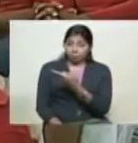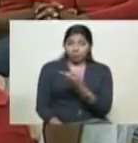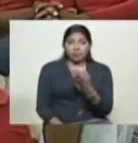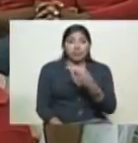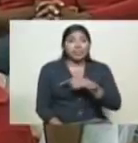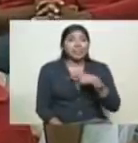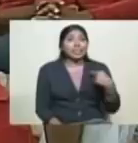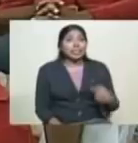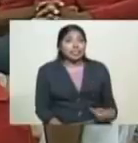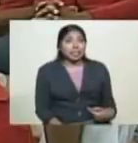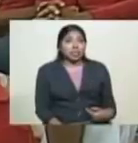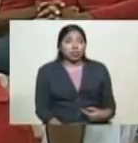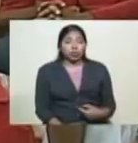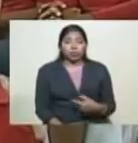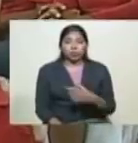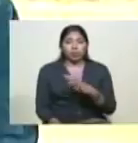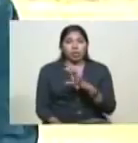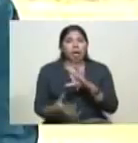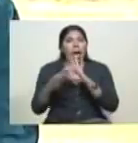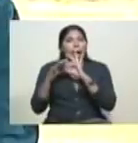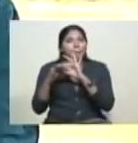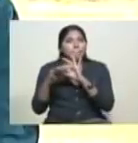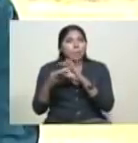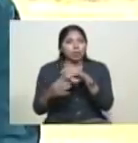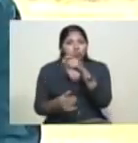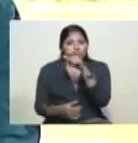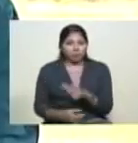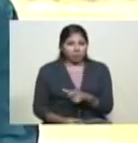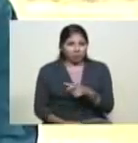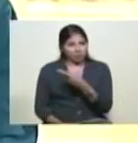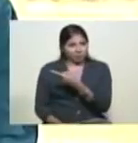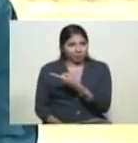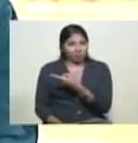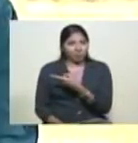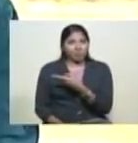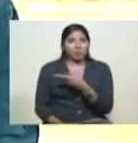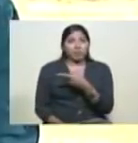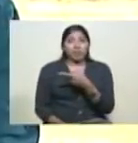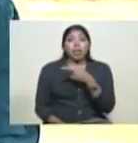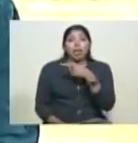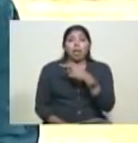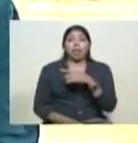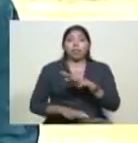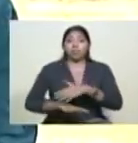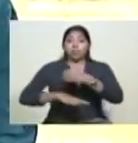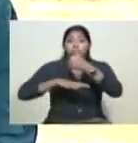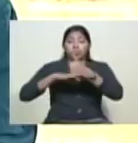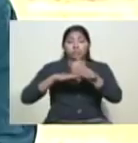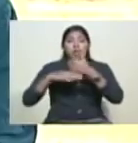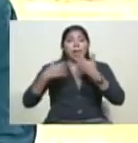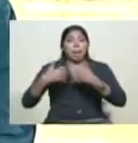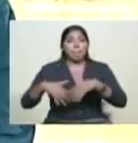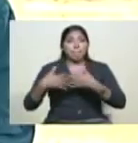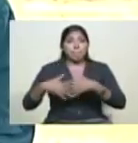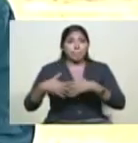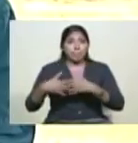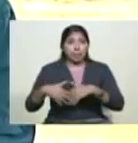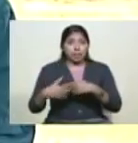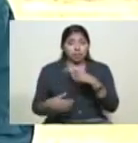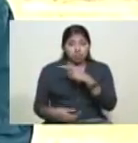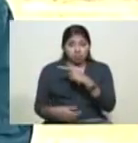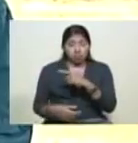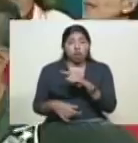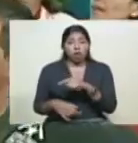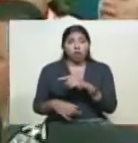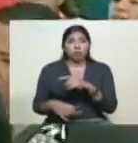China, el amigo, compañero y camarada Chen Teng, gerente general de la empresa CUC, que ha